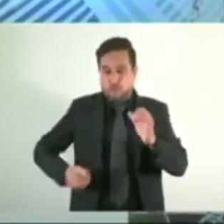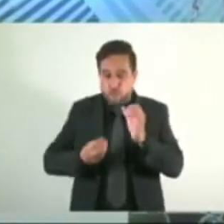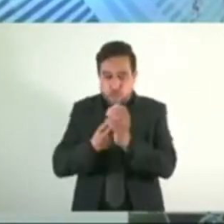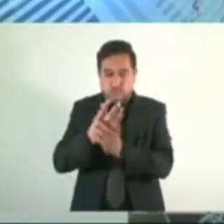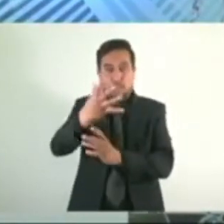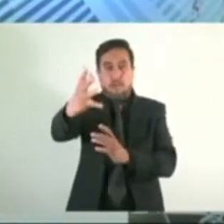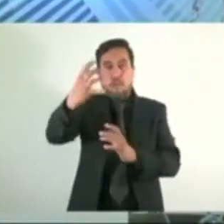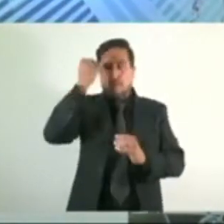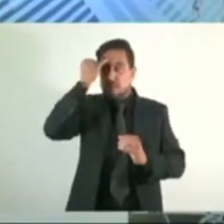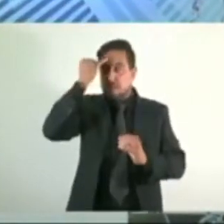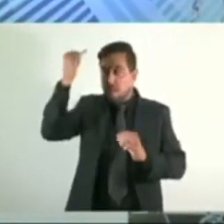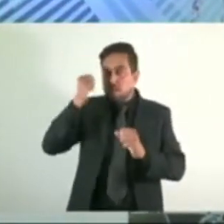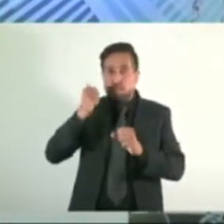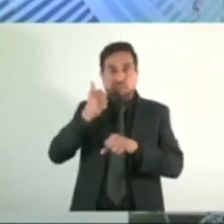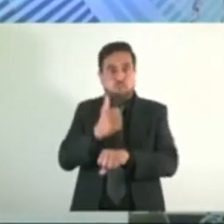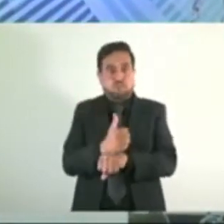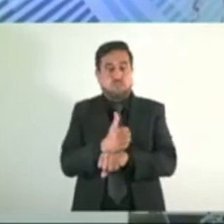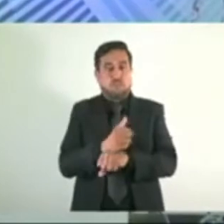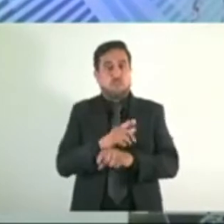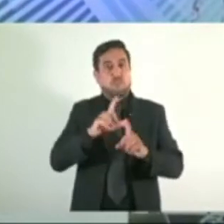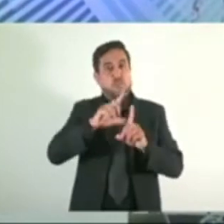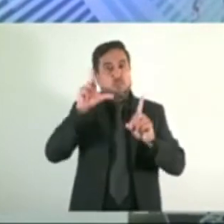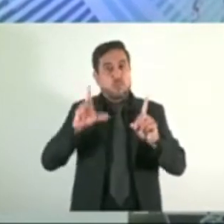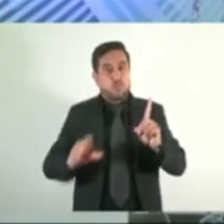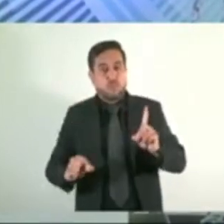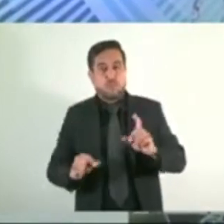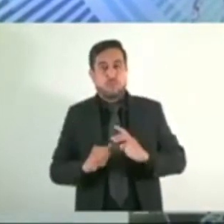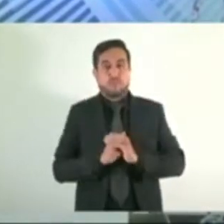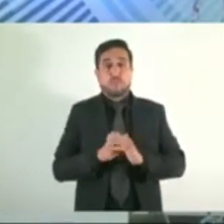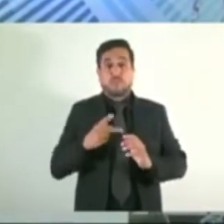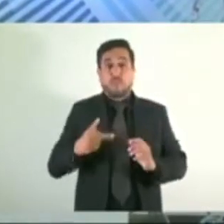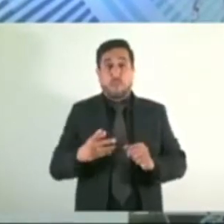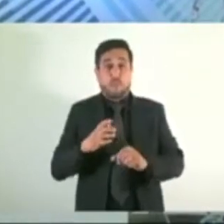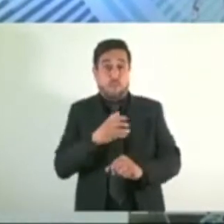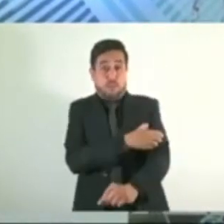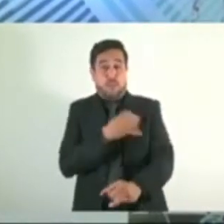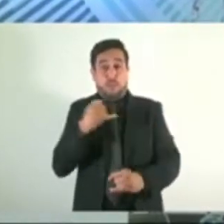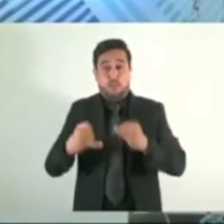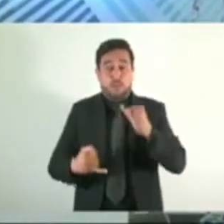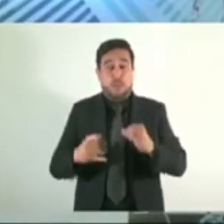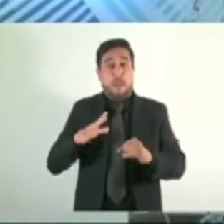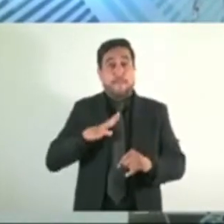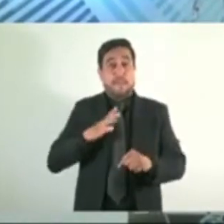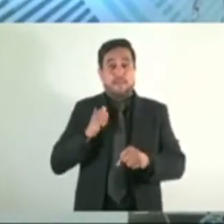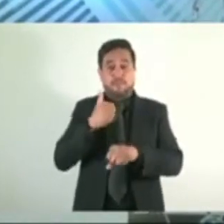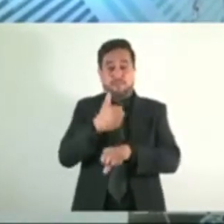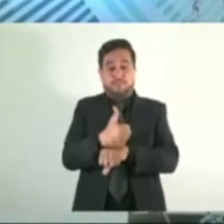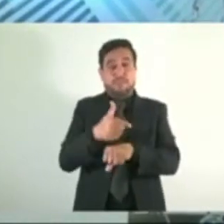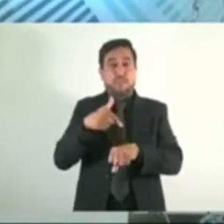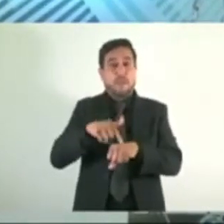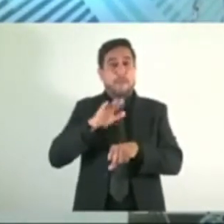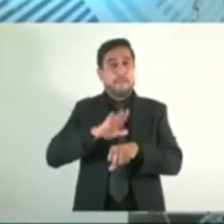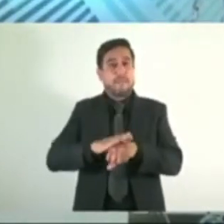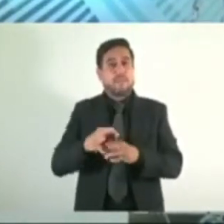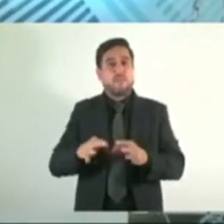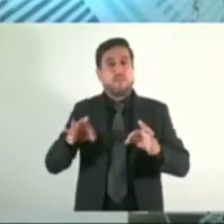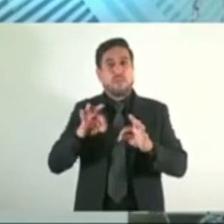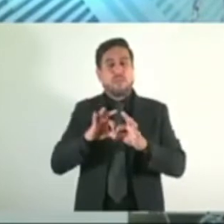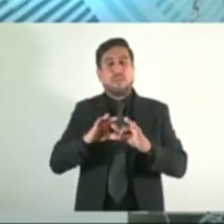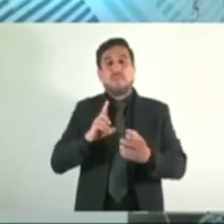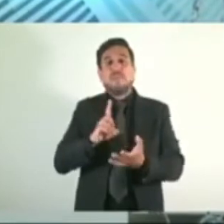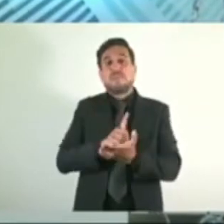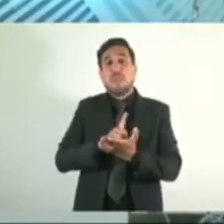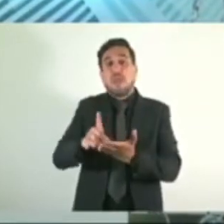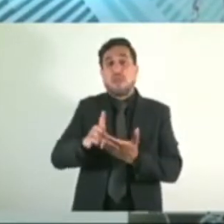país. En el Poder Judicial del Estado de Guanajuato tenemos un pilar fundamental para el Estado de Derecho y la